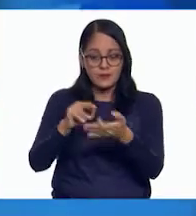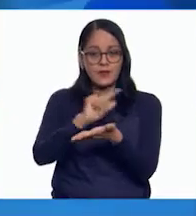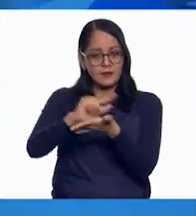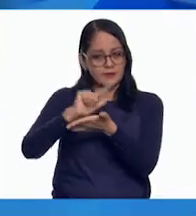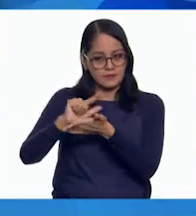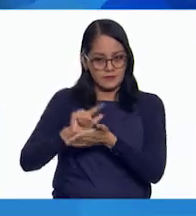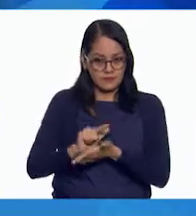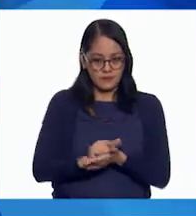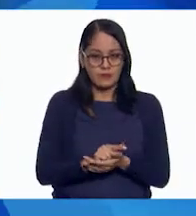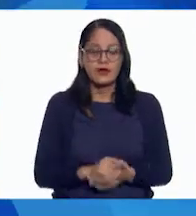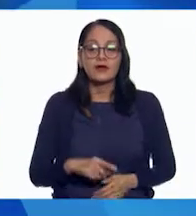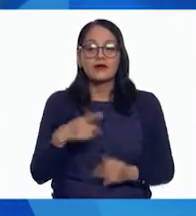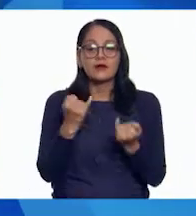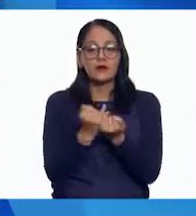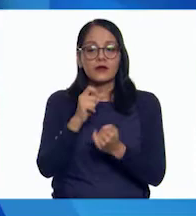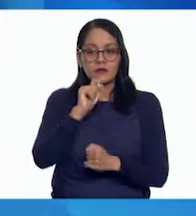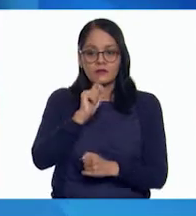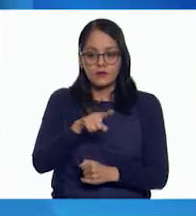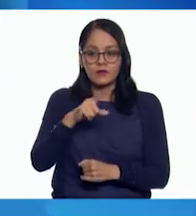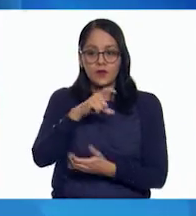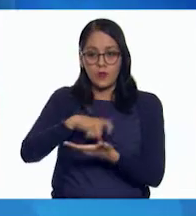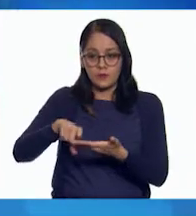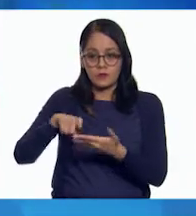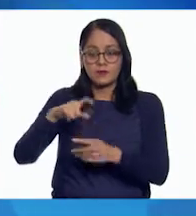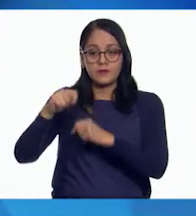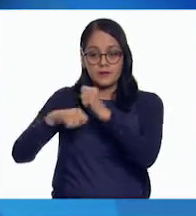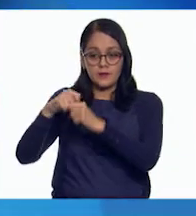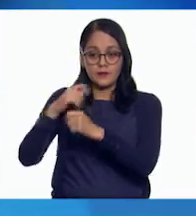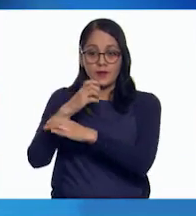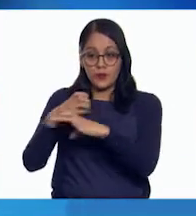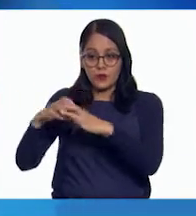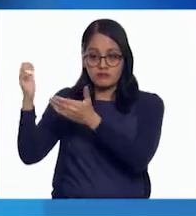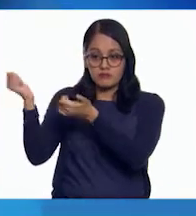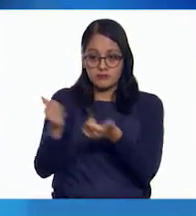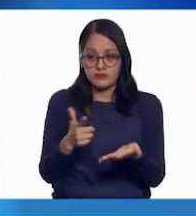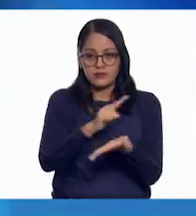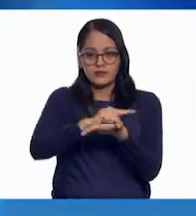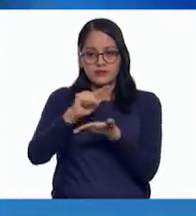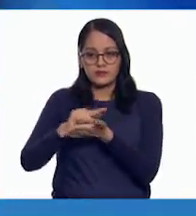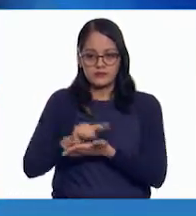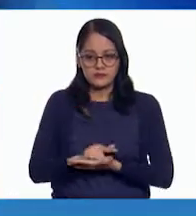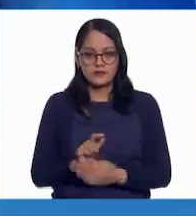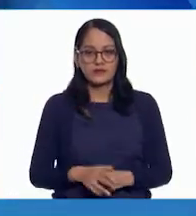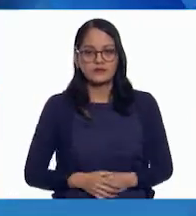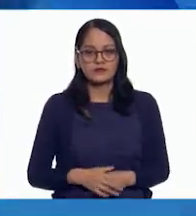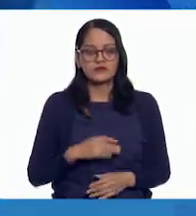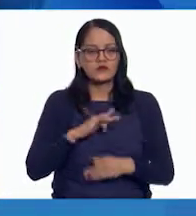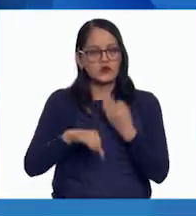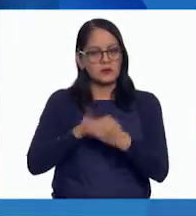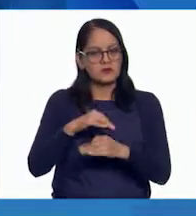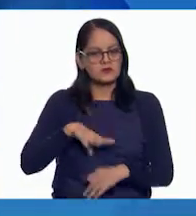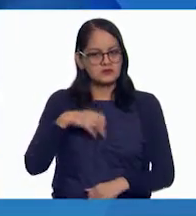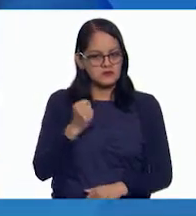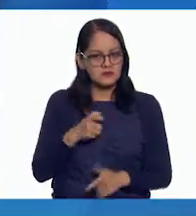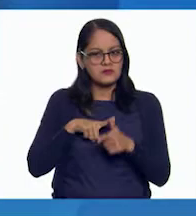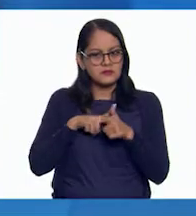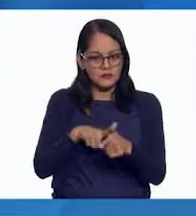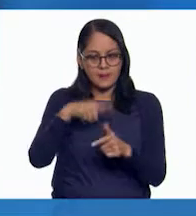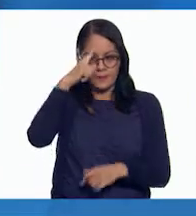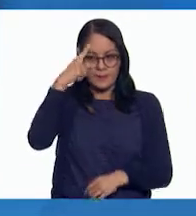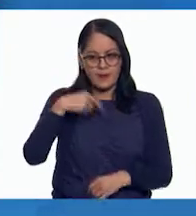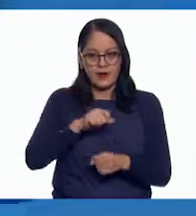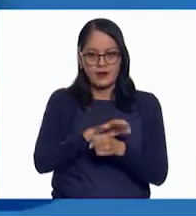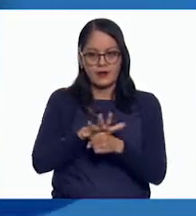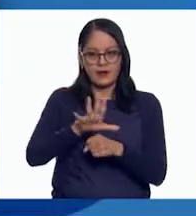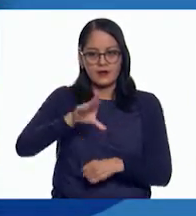más utilizas. También las cosas que compres en la tienda o en el supermercado. Sigamos luchando juntos contra este